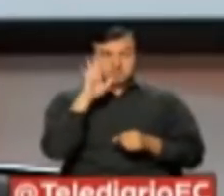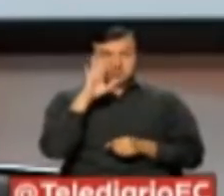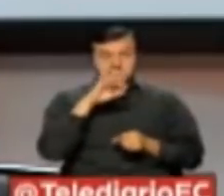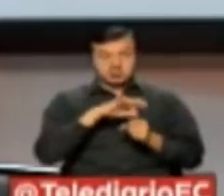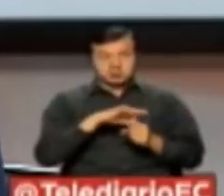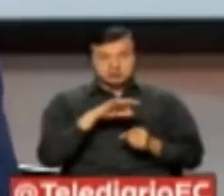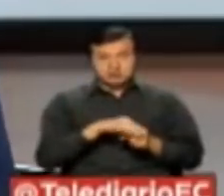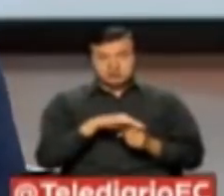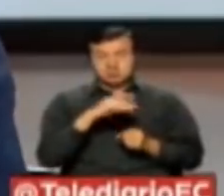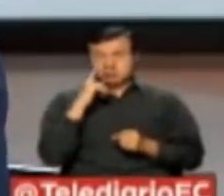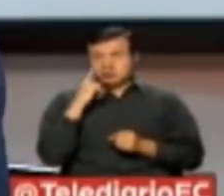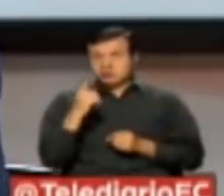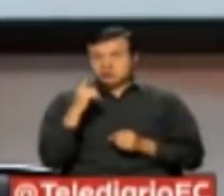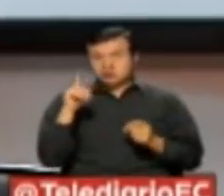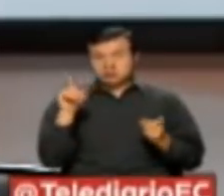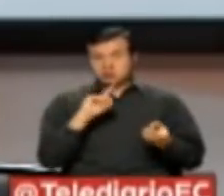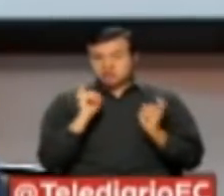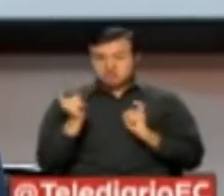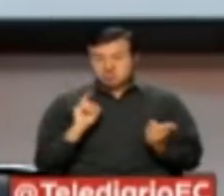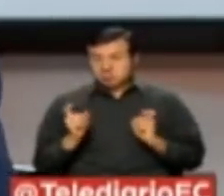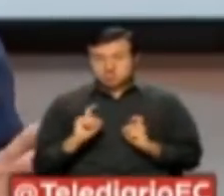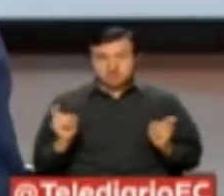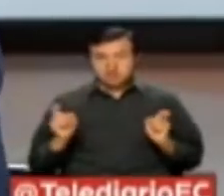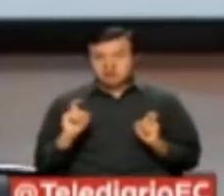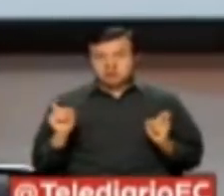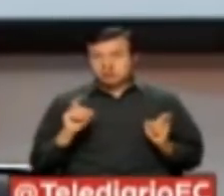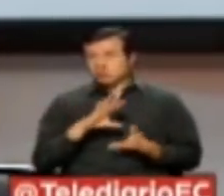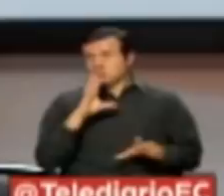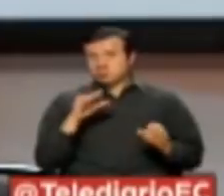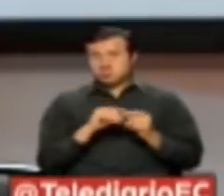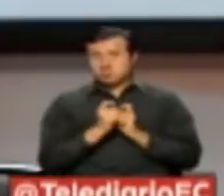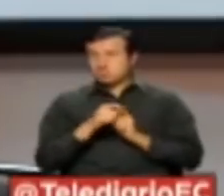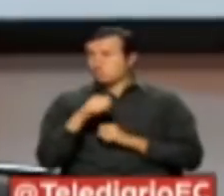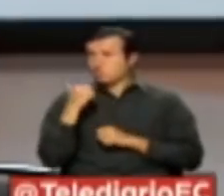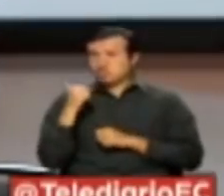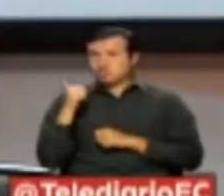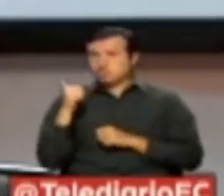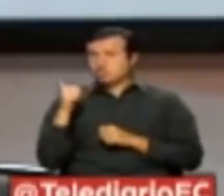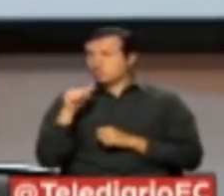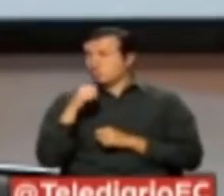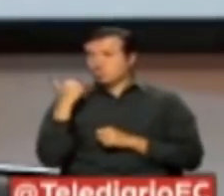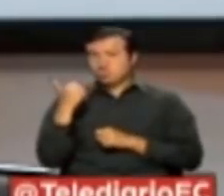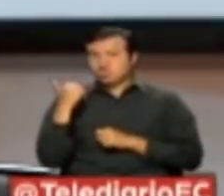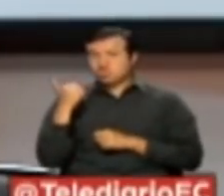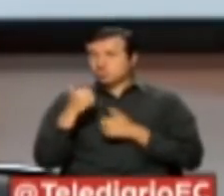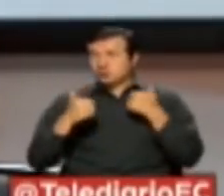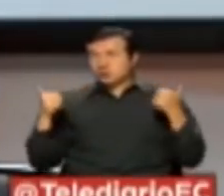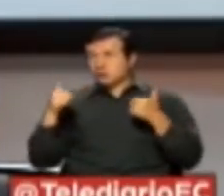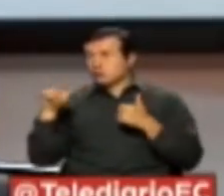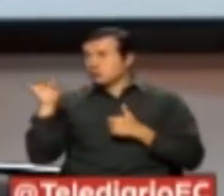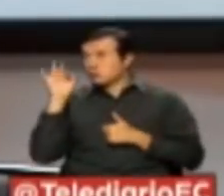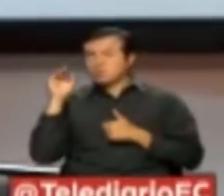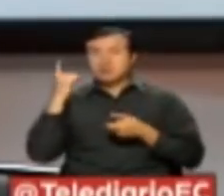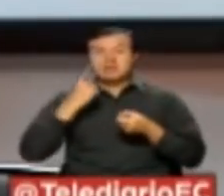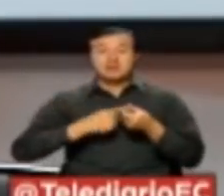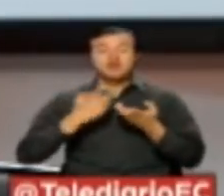votos vemos que cuando movemos del escenario automáticamente se van con otro candidato sin ningún problema que busca quitó día quitó buscó un